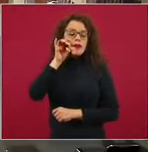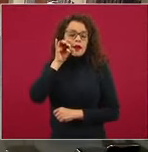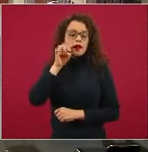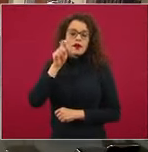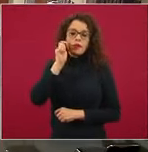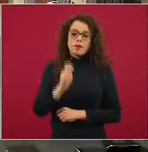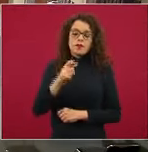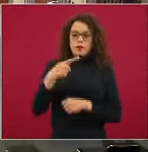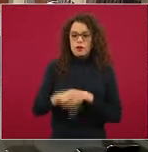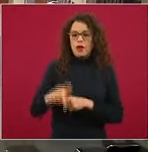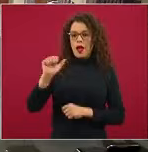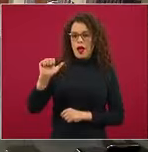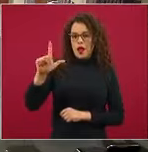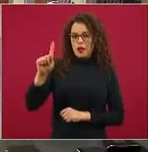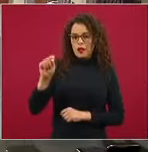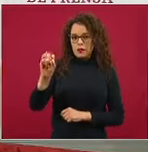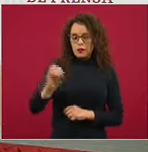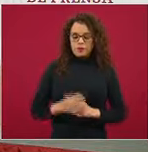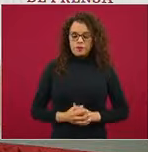haber